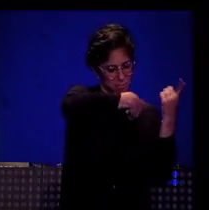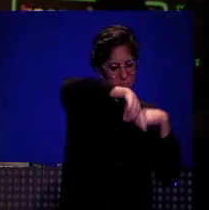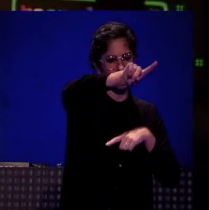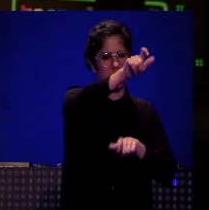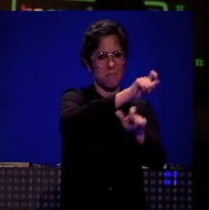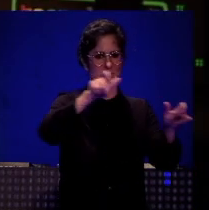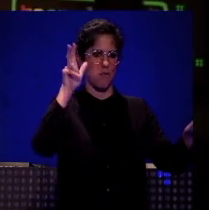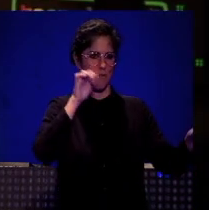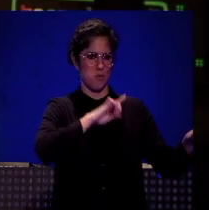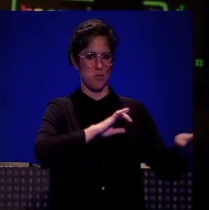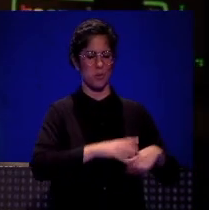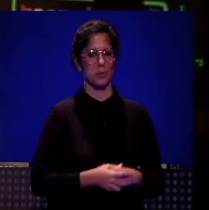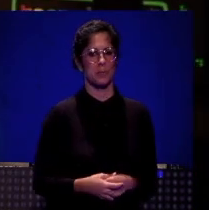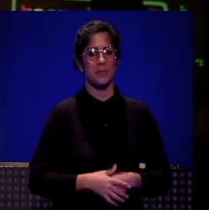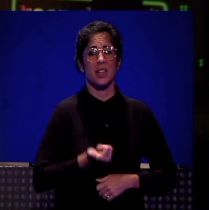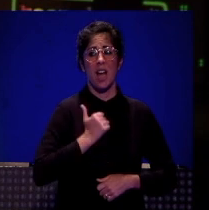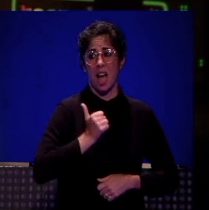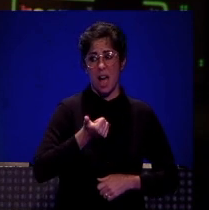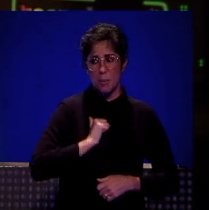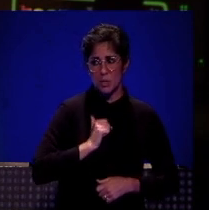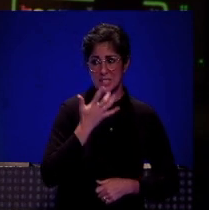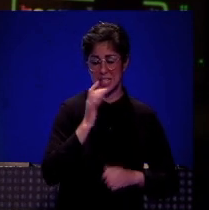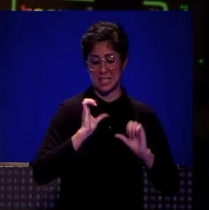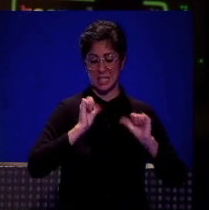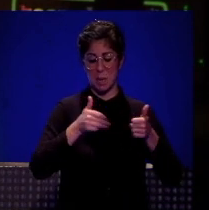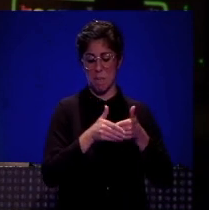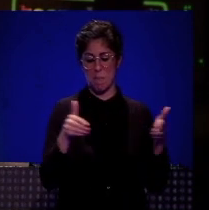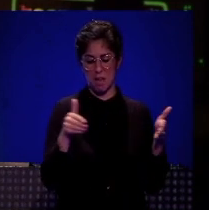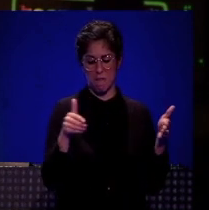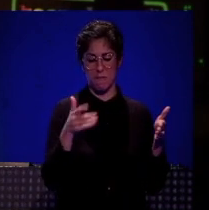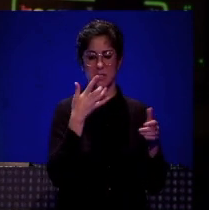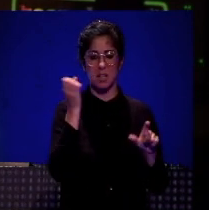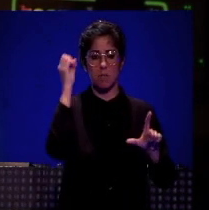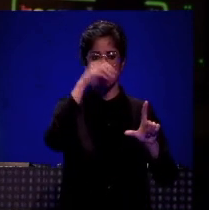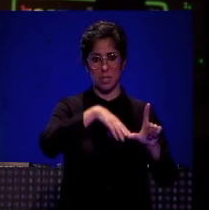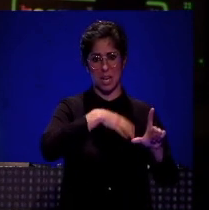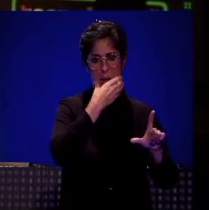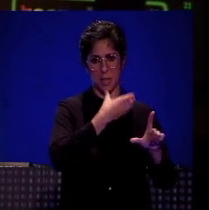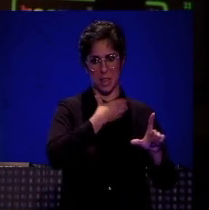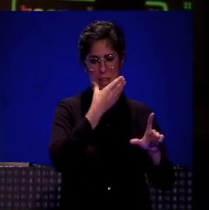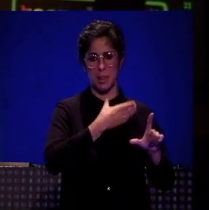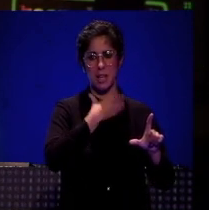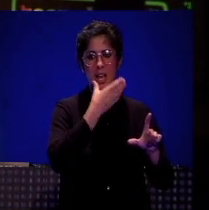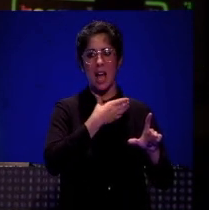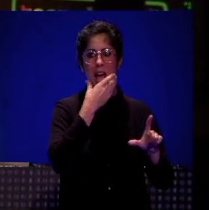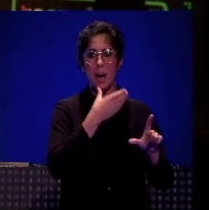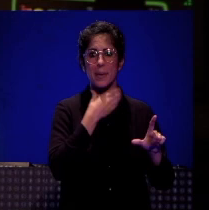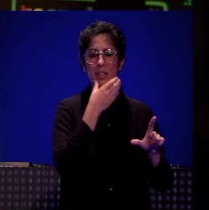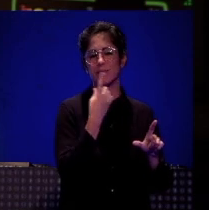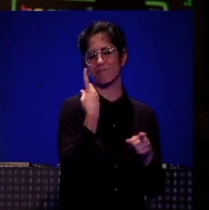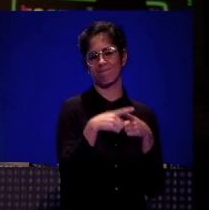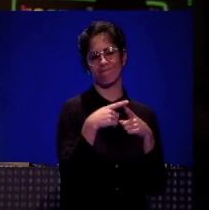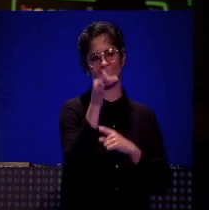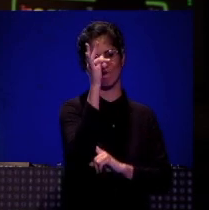hay que aprovechar algo cuando comenzamos en poca si lo subimos en papel apple hace una cosa muy buena